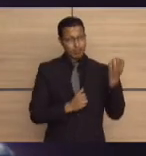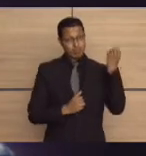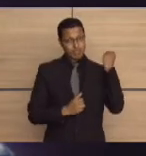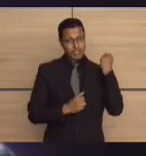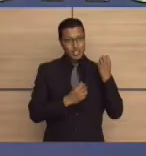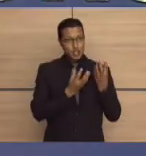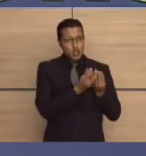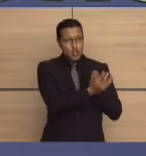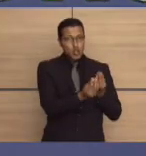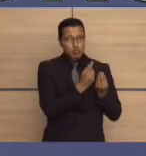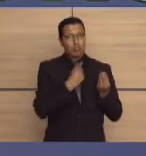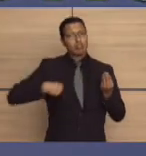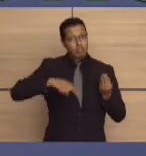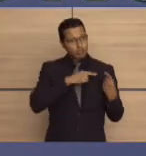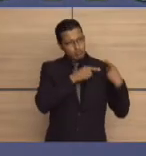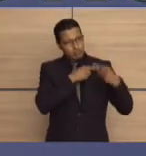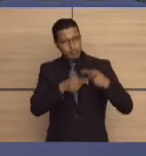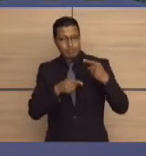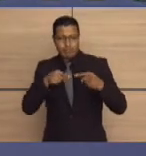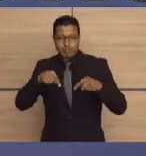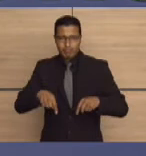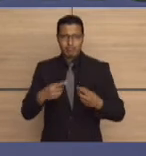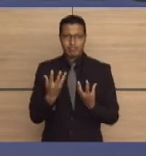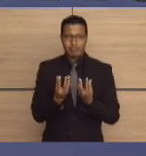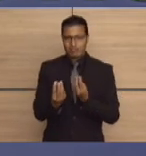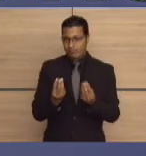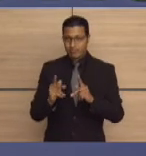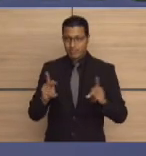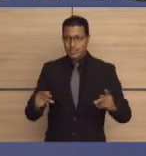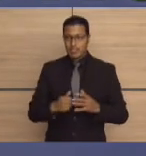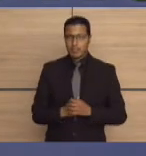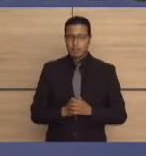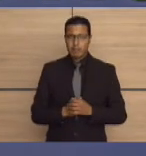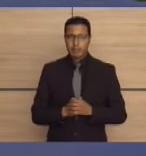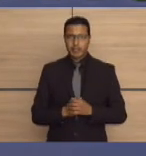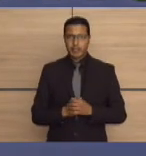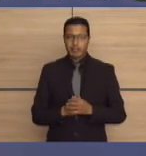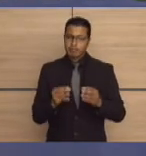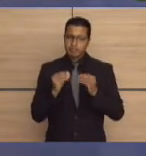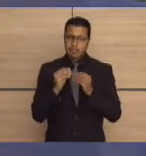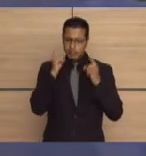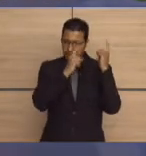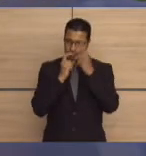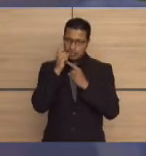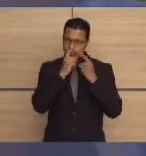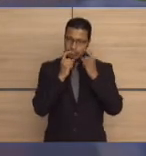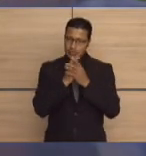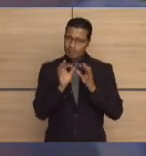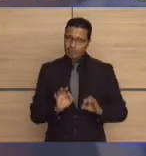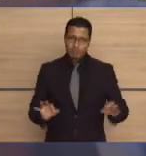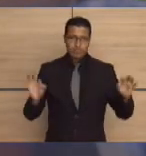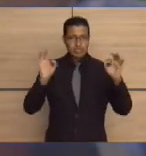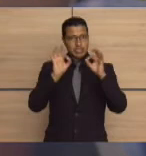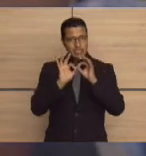Pero vale la pena considerar algo que yo creo que es